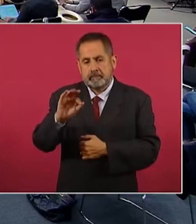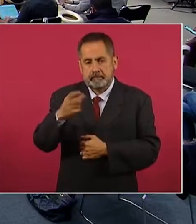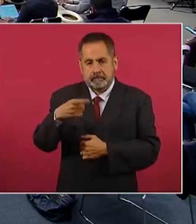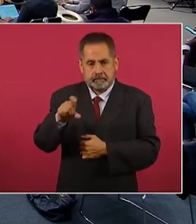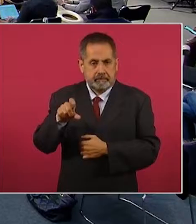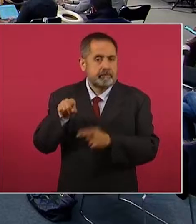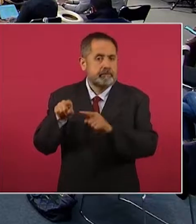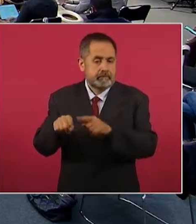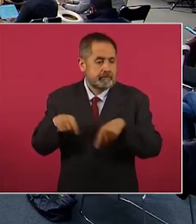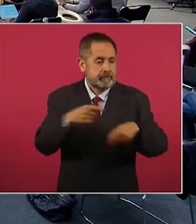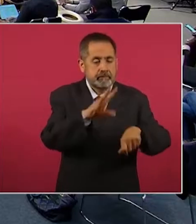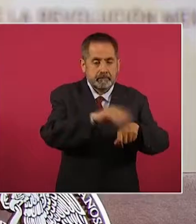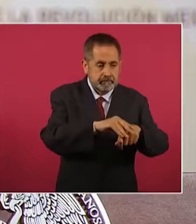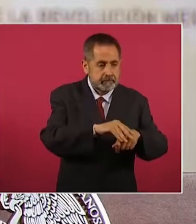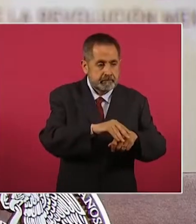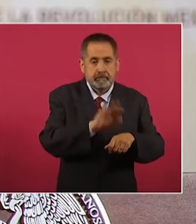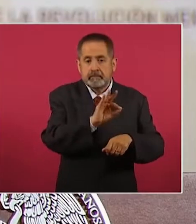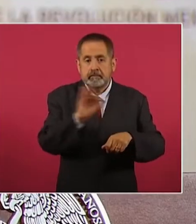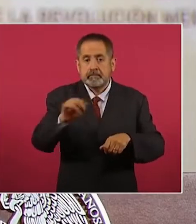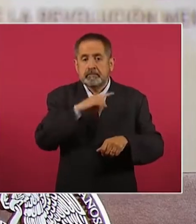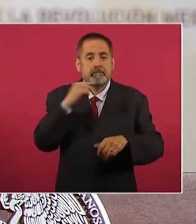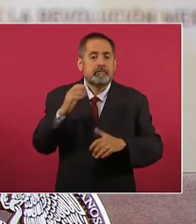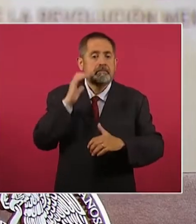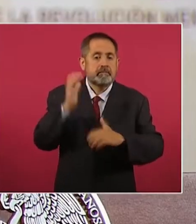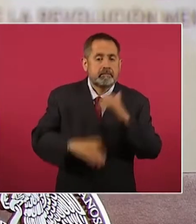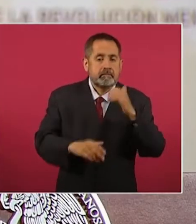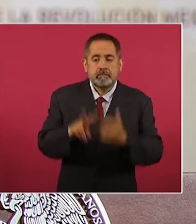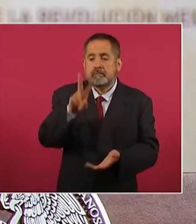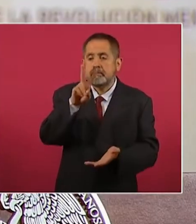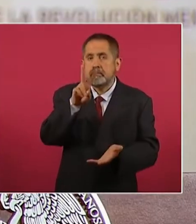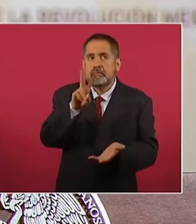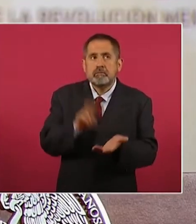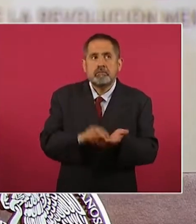y vence en el